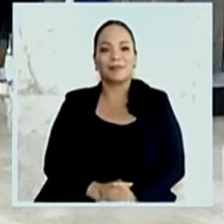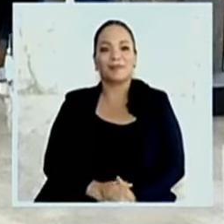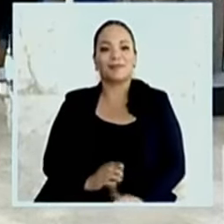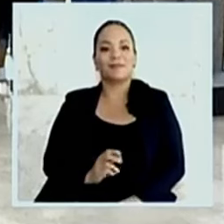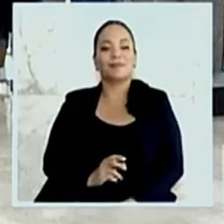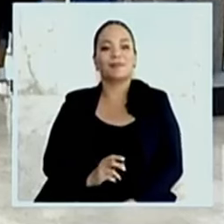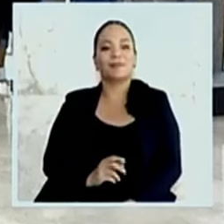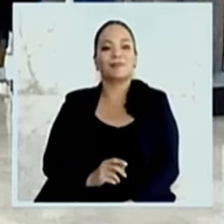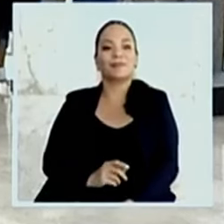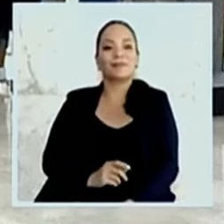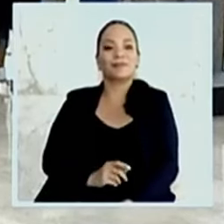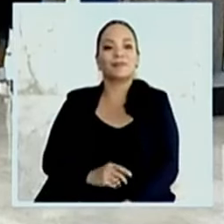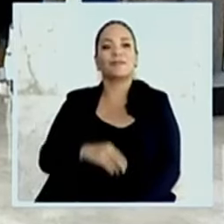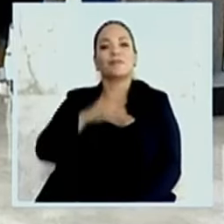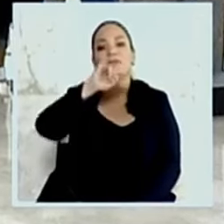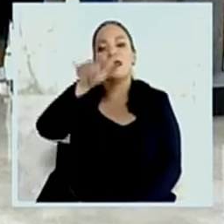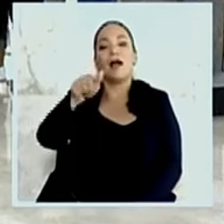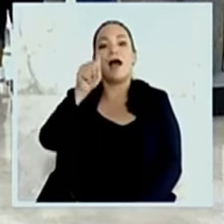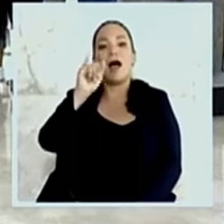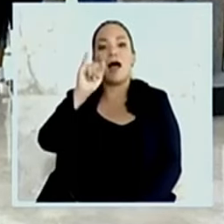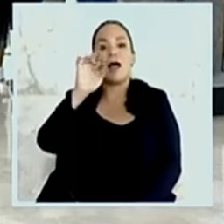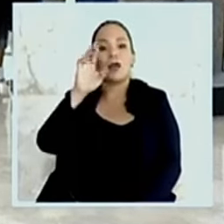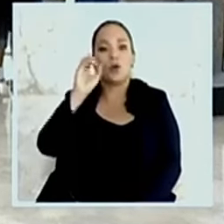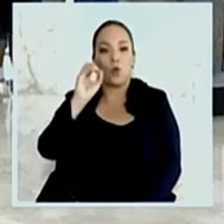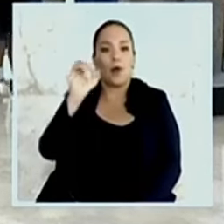Muchísimas gracias. Muchas gracias, don Juan. Felicidades. Gracias.